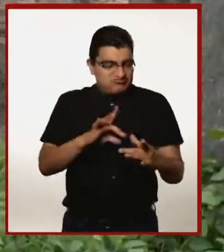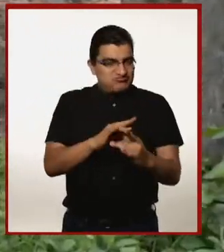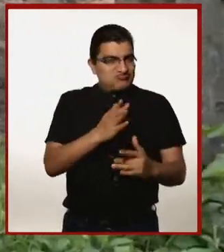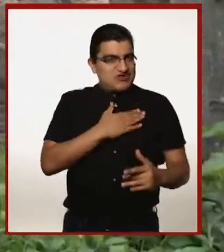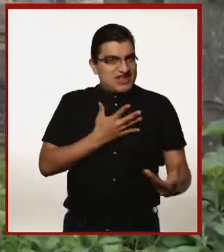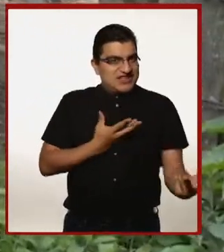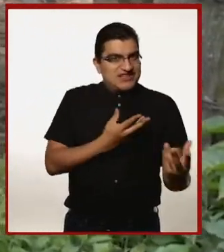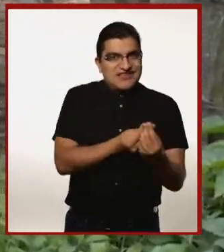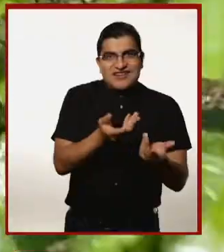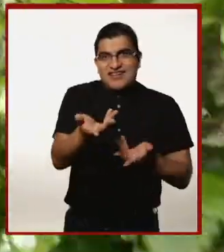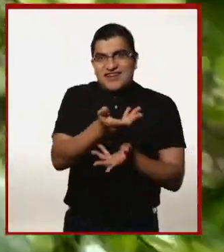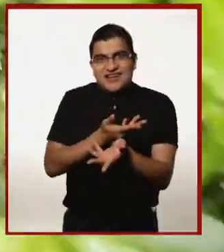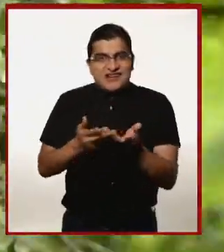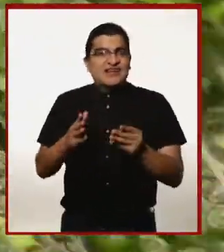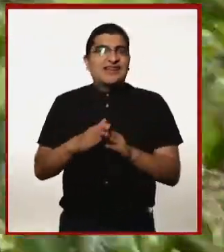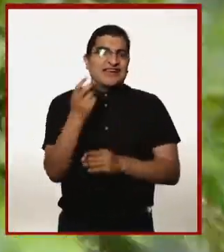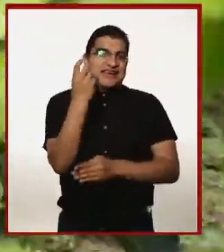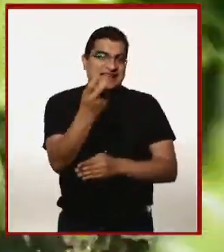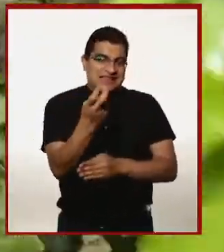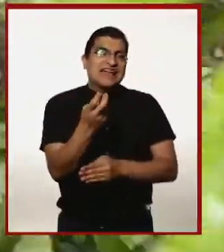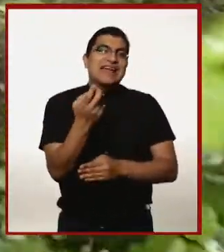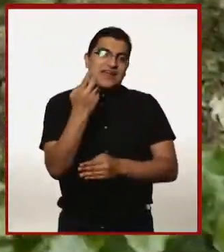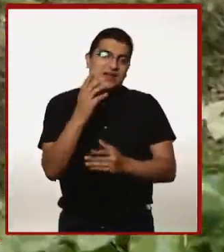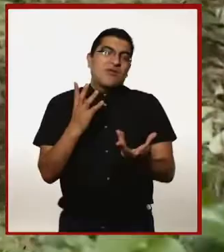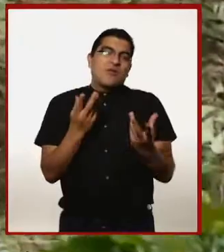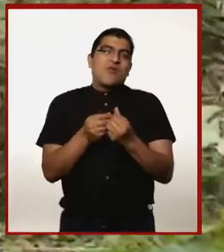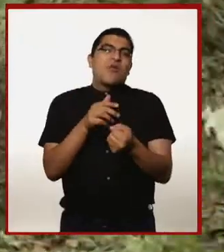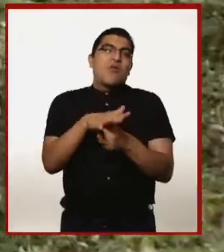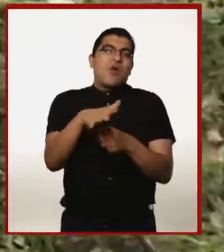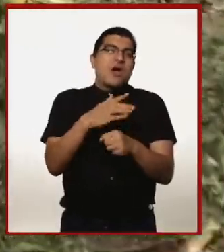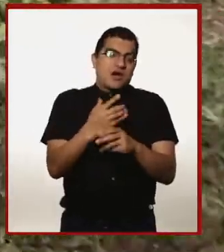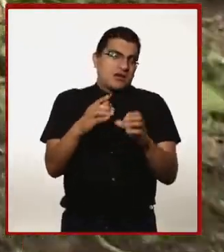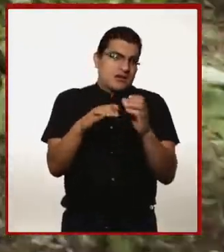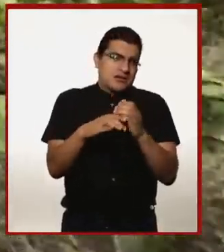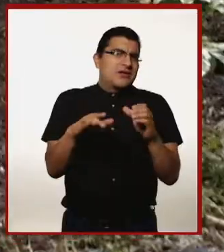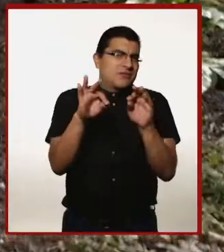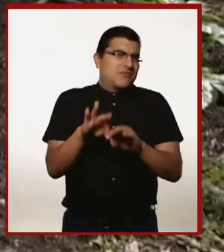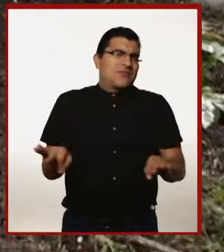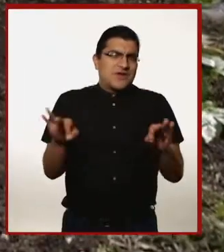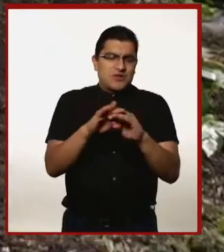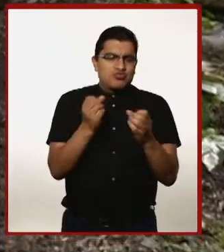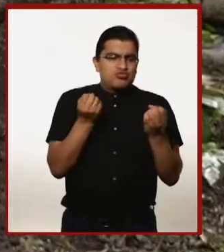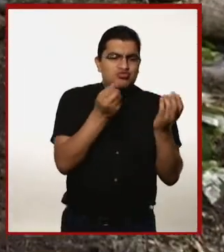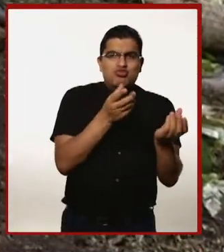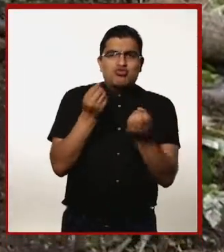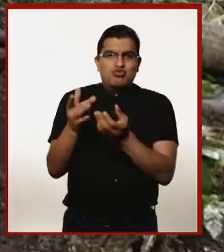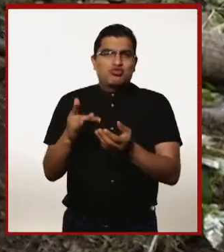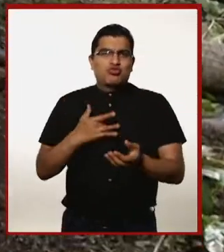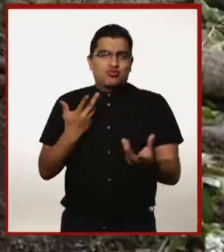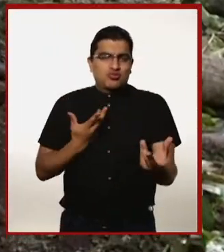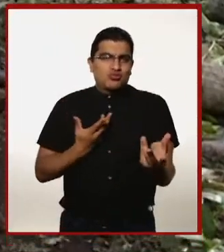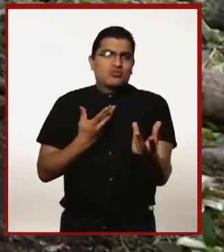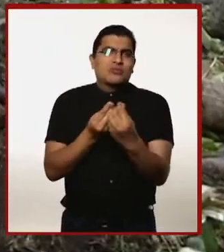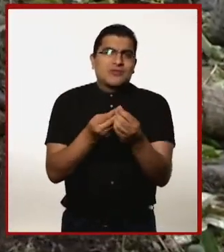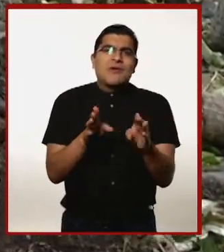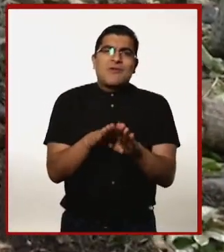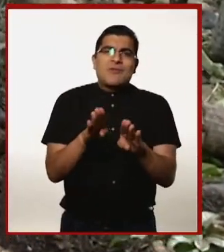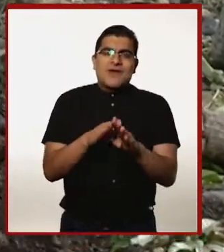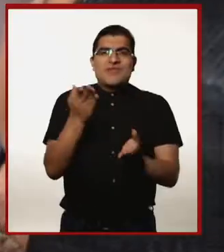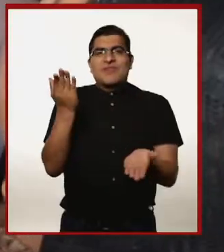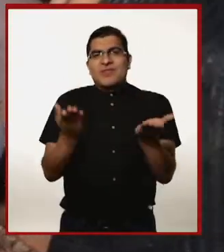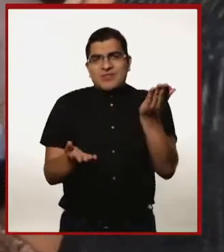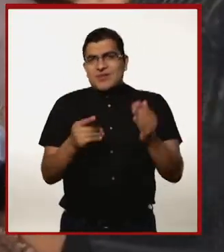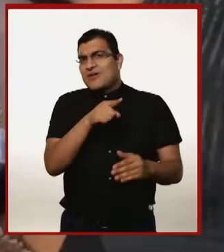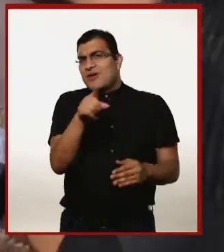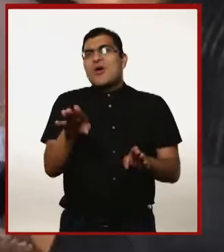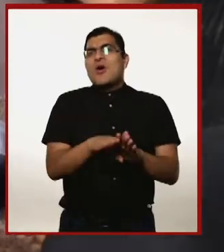la identificación. Y bueno, cualquier tipo de ambiente puede ser propicio para desarrollar ese sentido de pertenencia, más